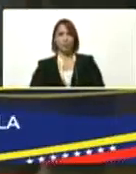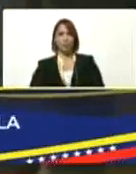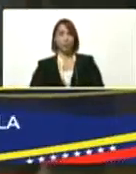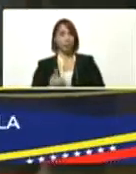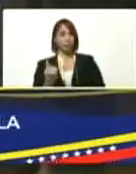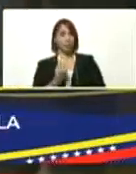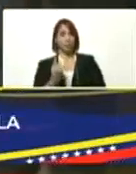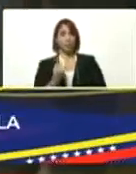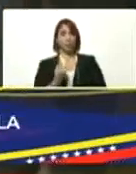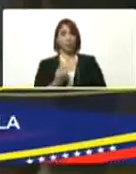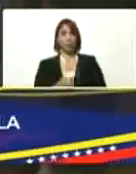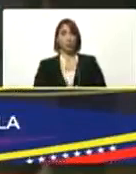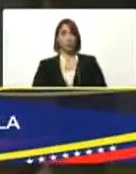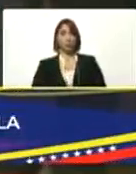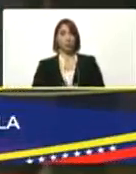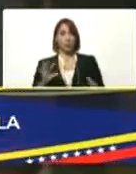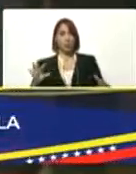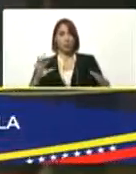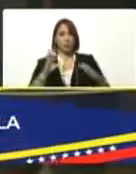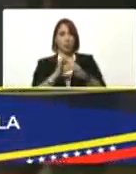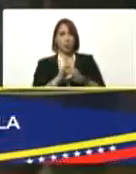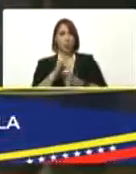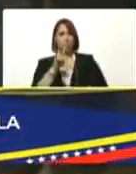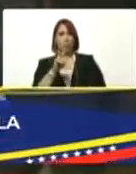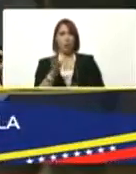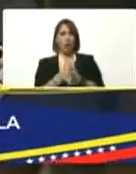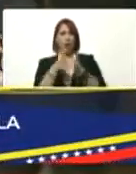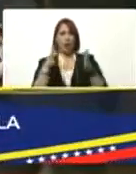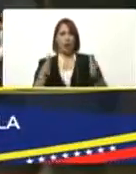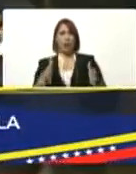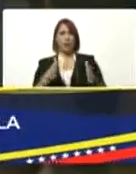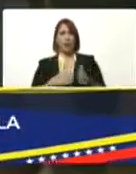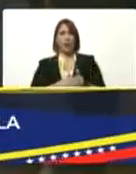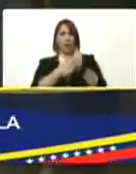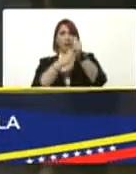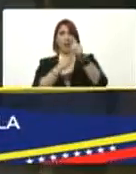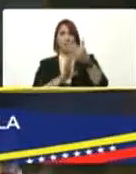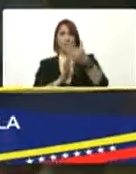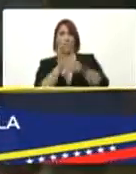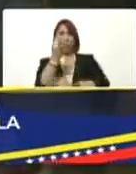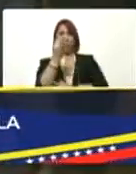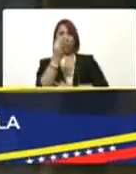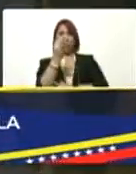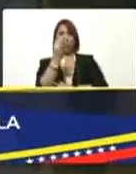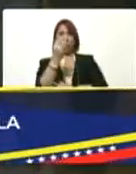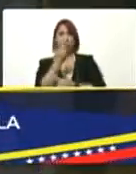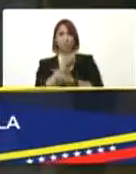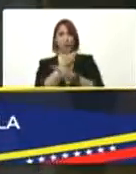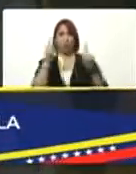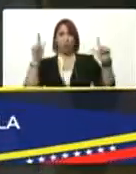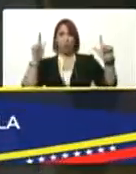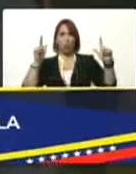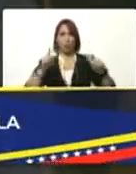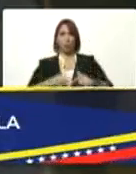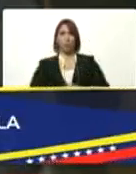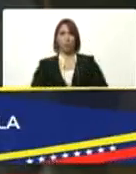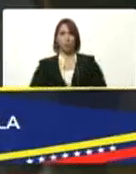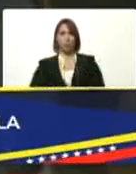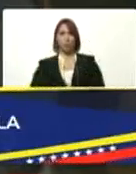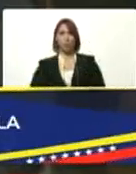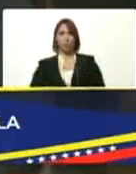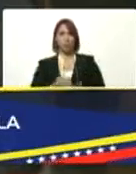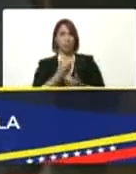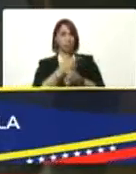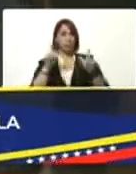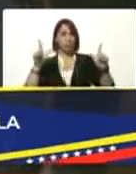Única, de unión entre dos grandes líderes, de fundación, de liberación. Liberación